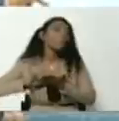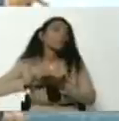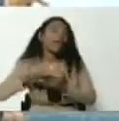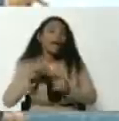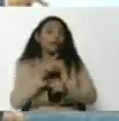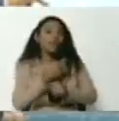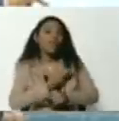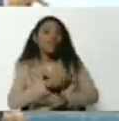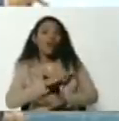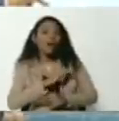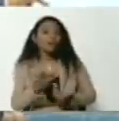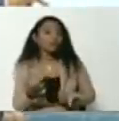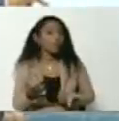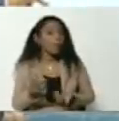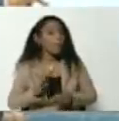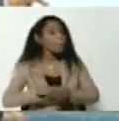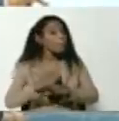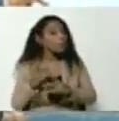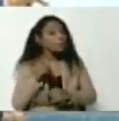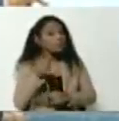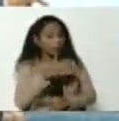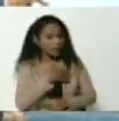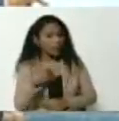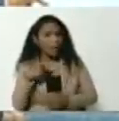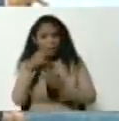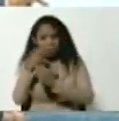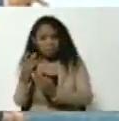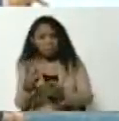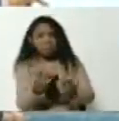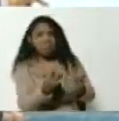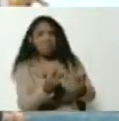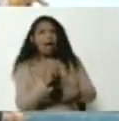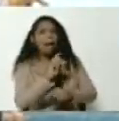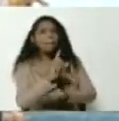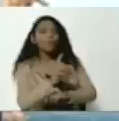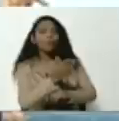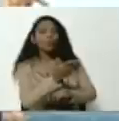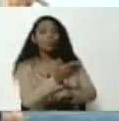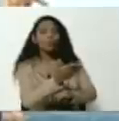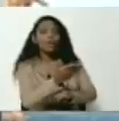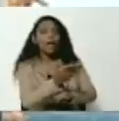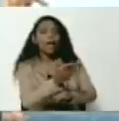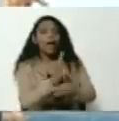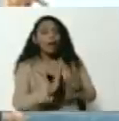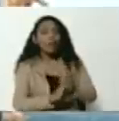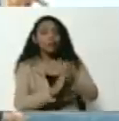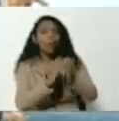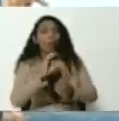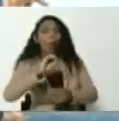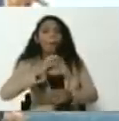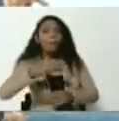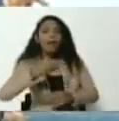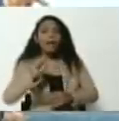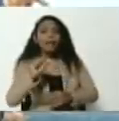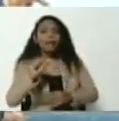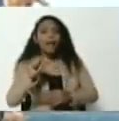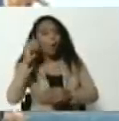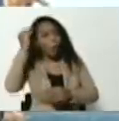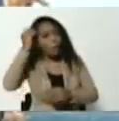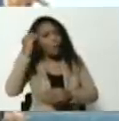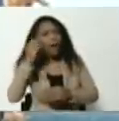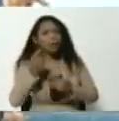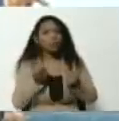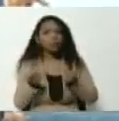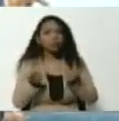falsa. Porque si usted quiere, le invito a que le pregunte al delegado de la OPS en Venezuela qué opina del manejo que ha hecho